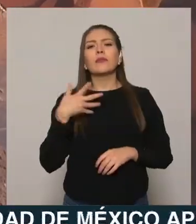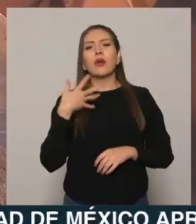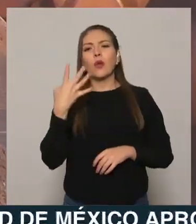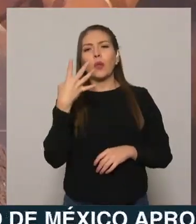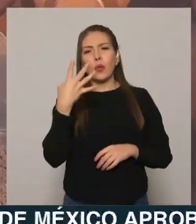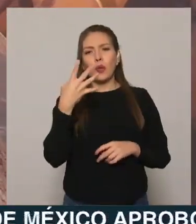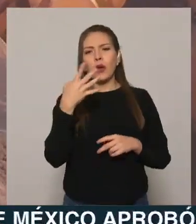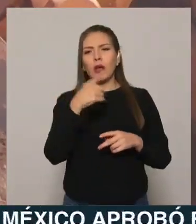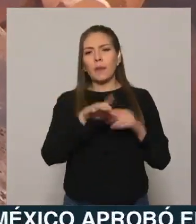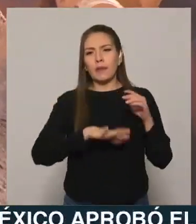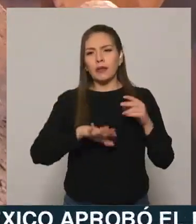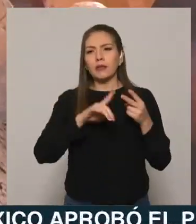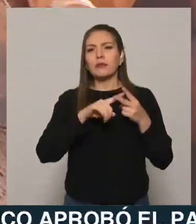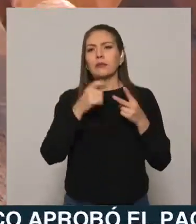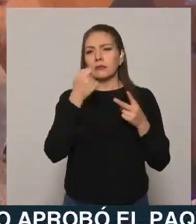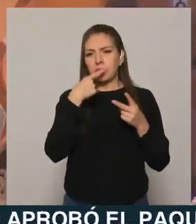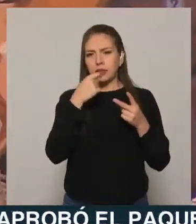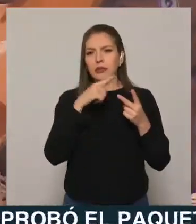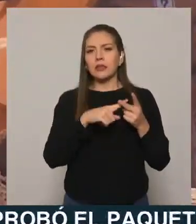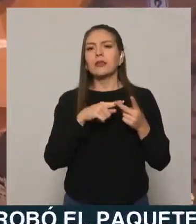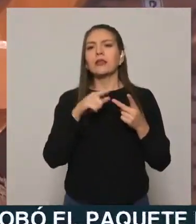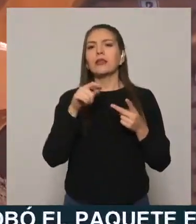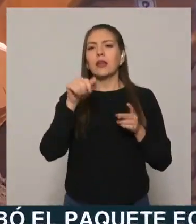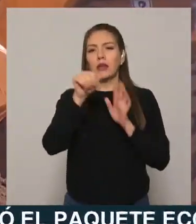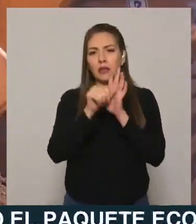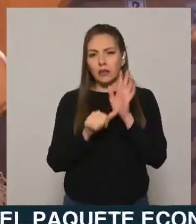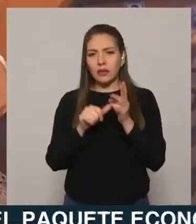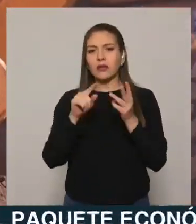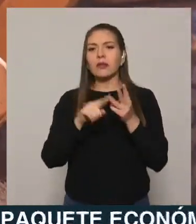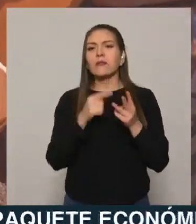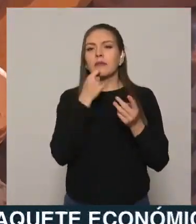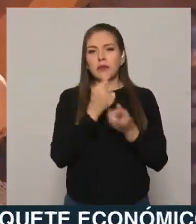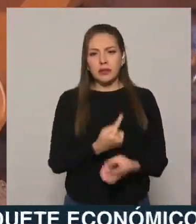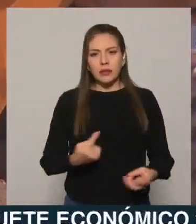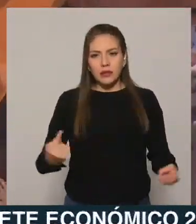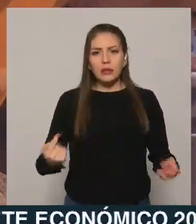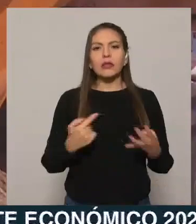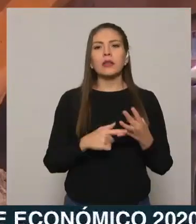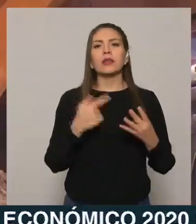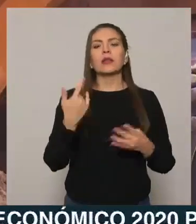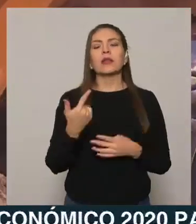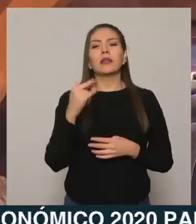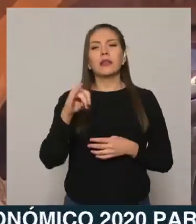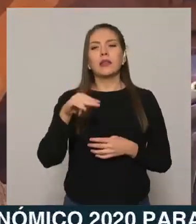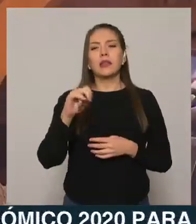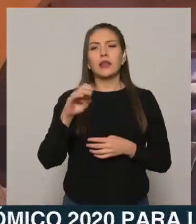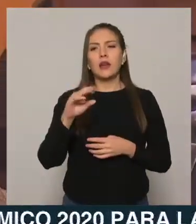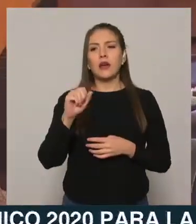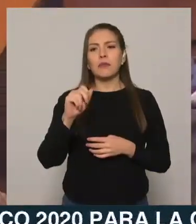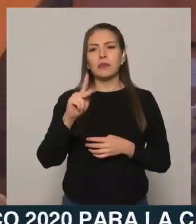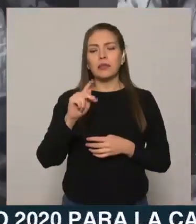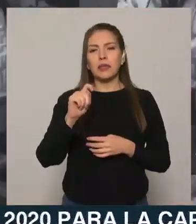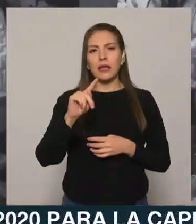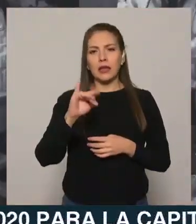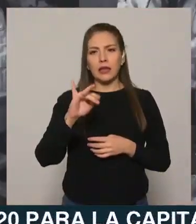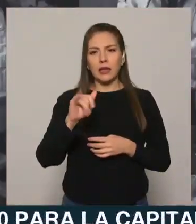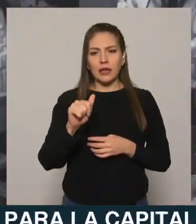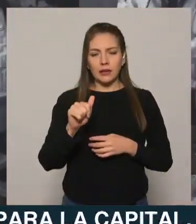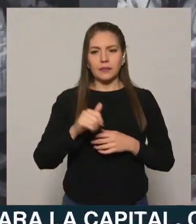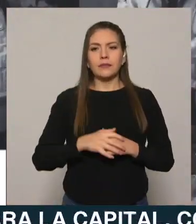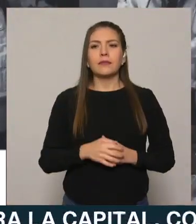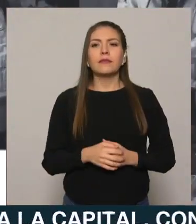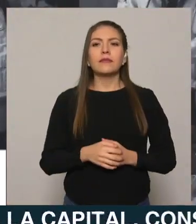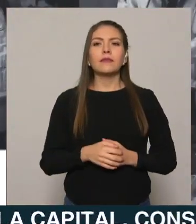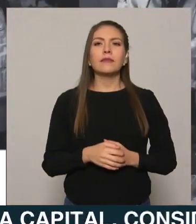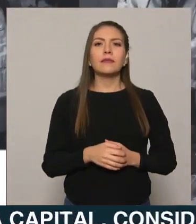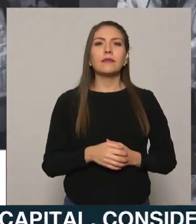básicas: medicina interna, cirugía, pediatría y ginecobstetricia. Asimismo, se tiene prevista la atención geriátrica, que tiene que